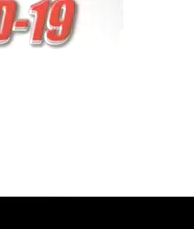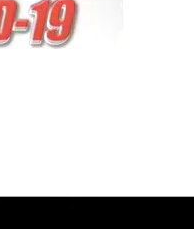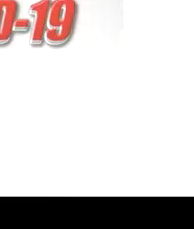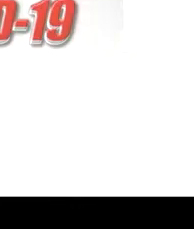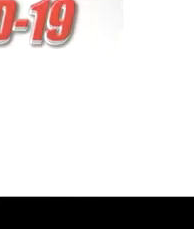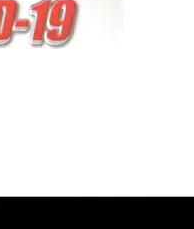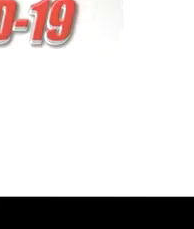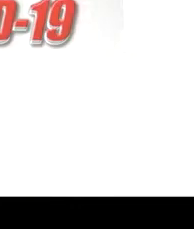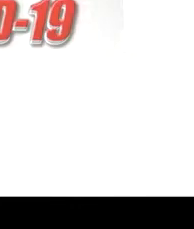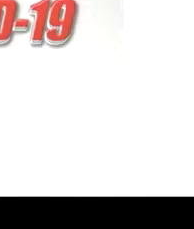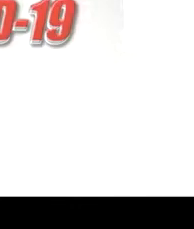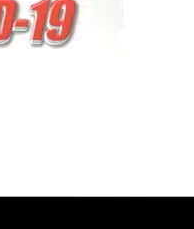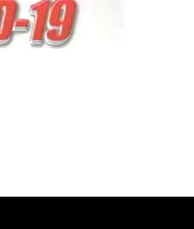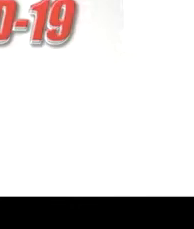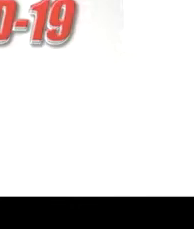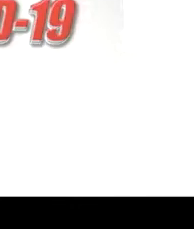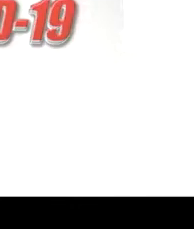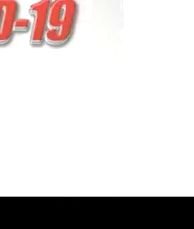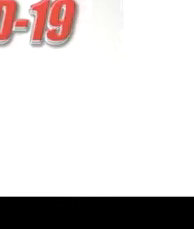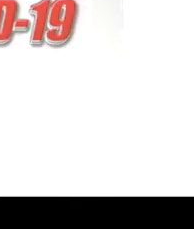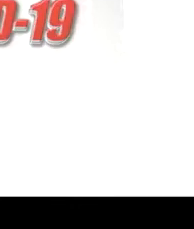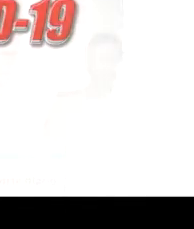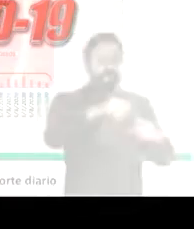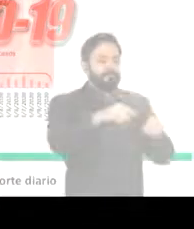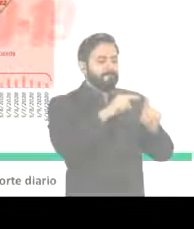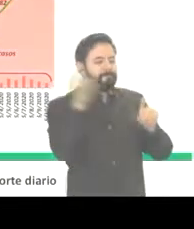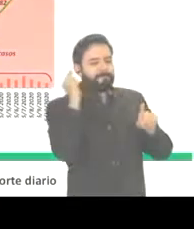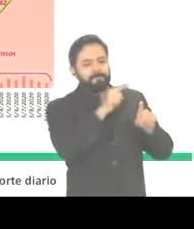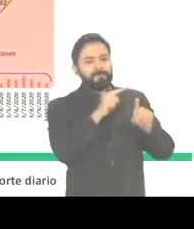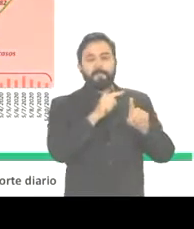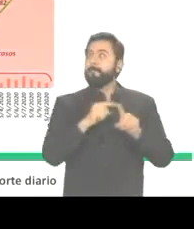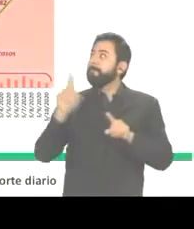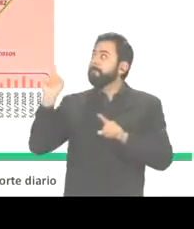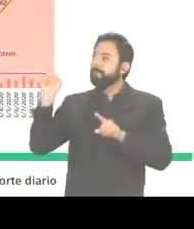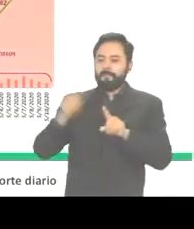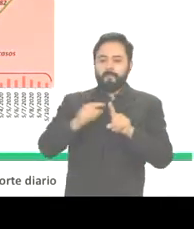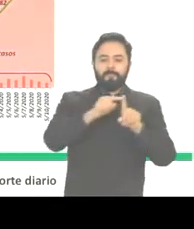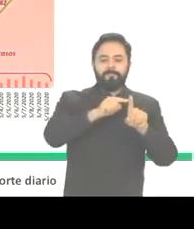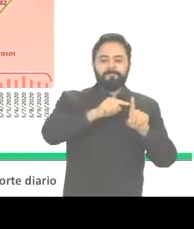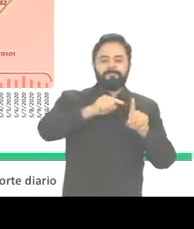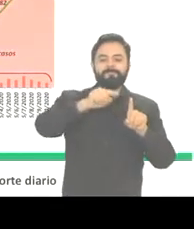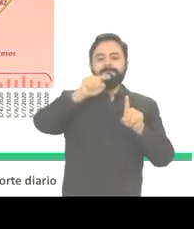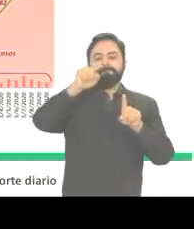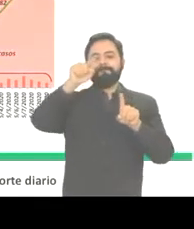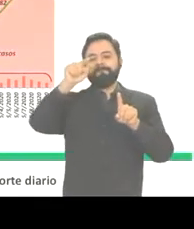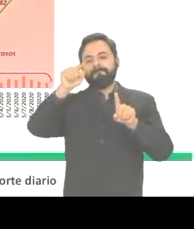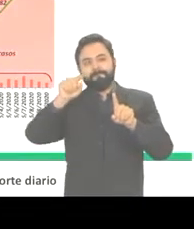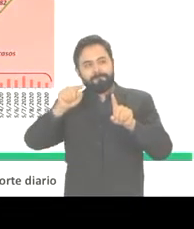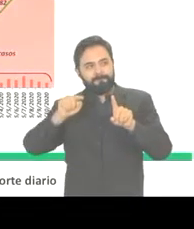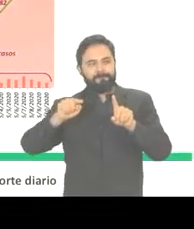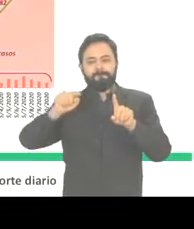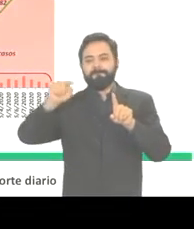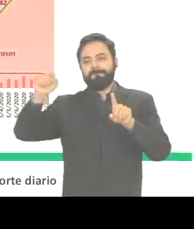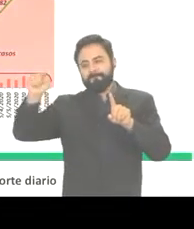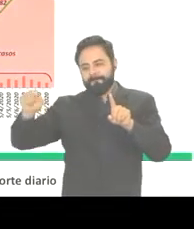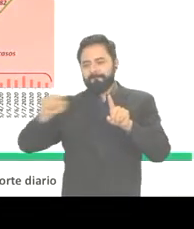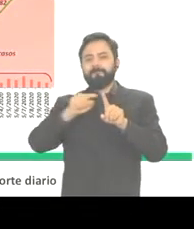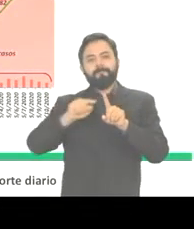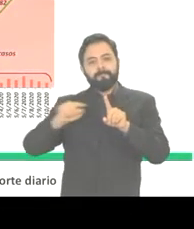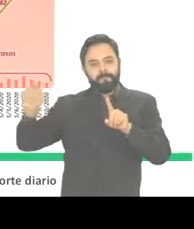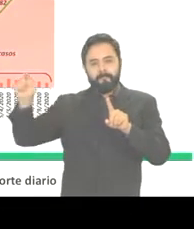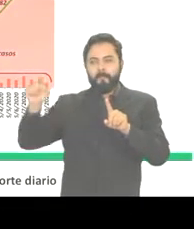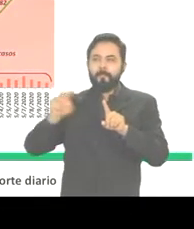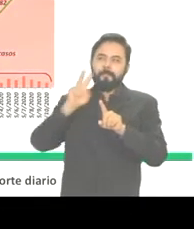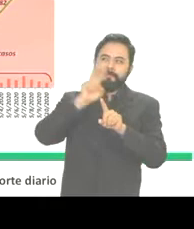Actualización COVID-19 San Luis Potosí. Hemos sombreado las diferentes fases y nos concentramos en la parte